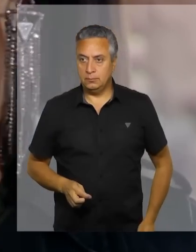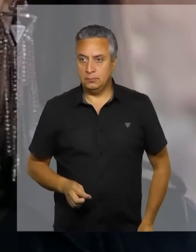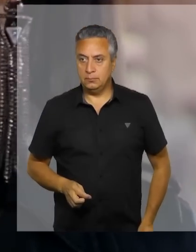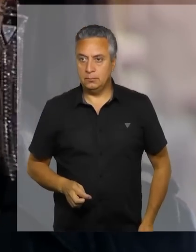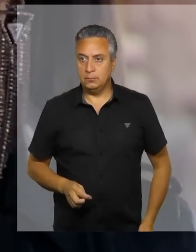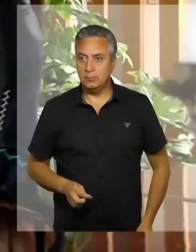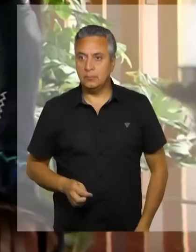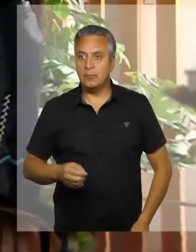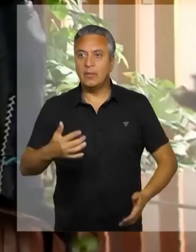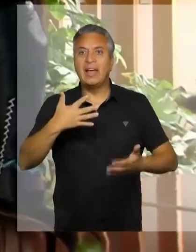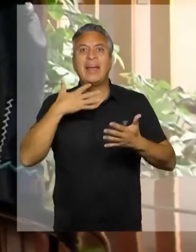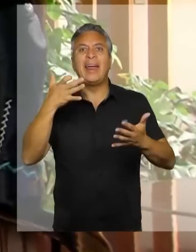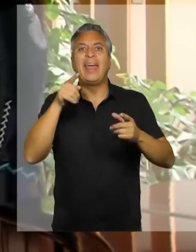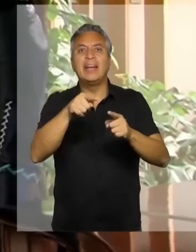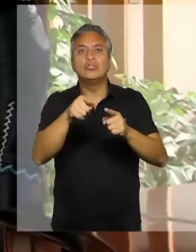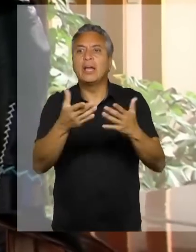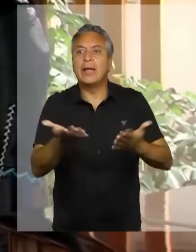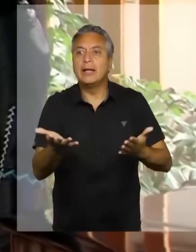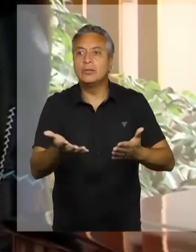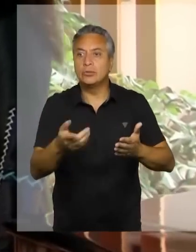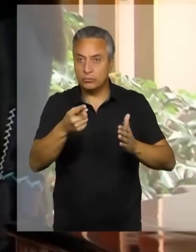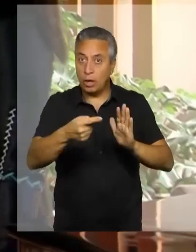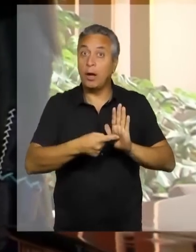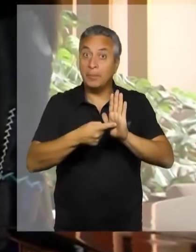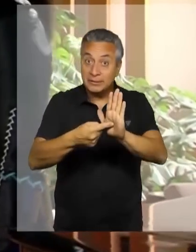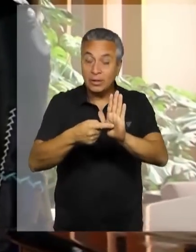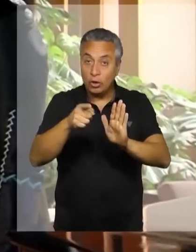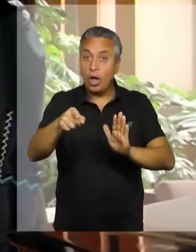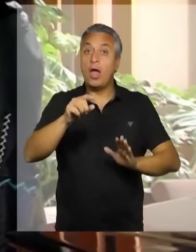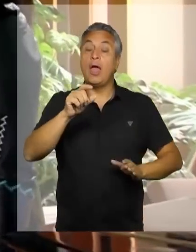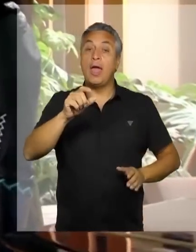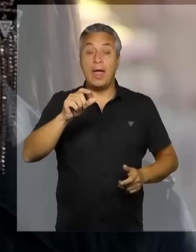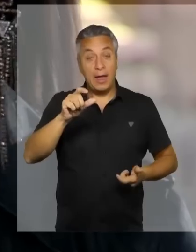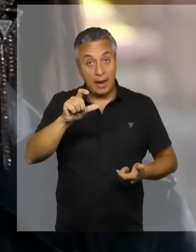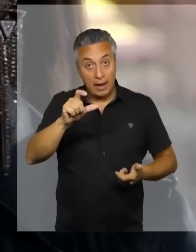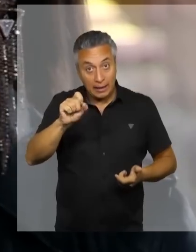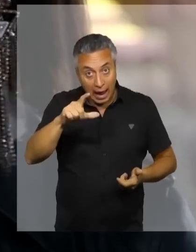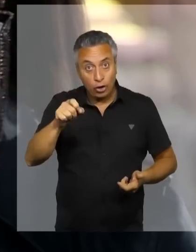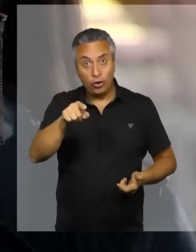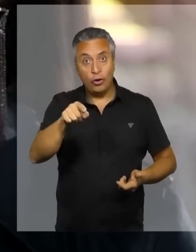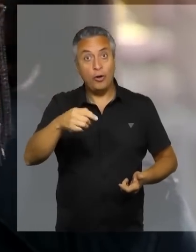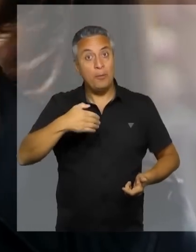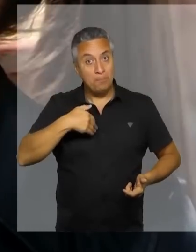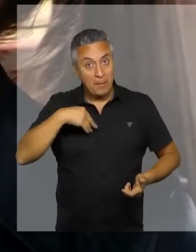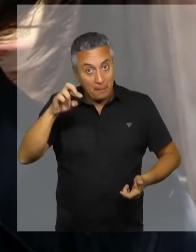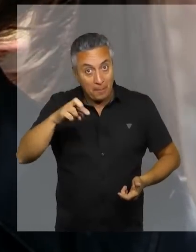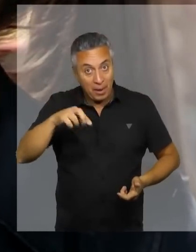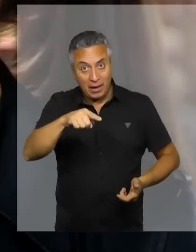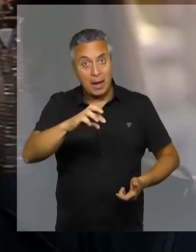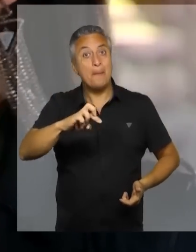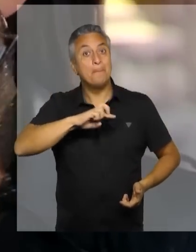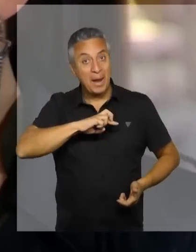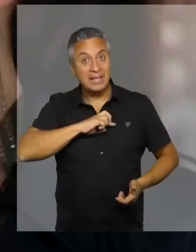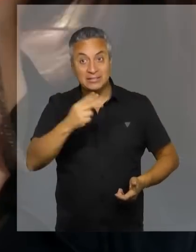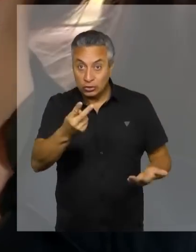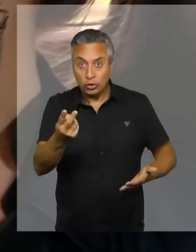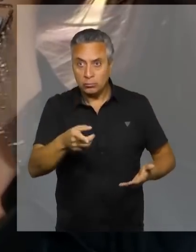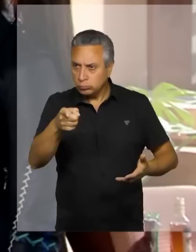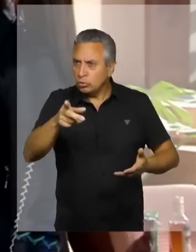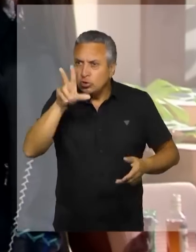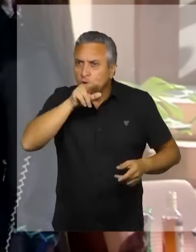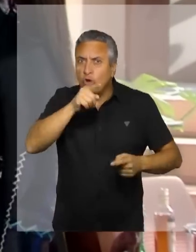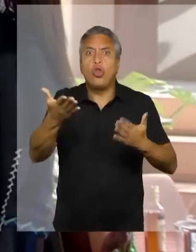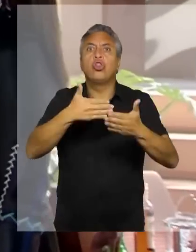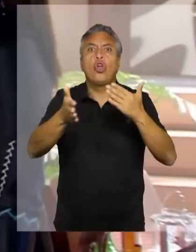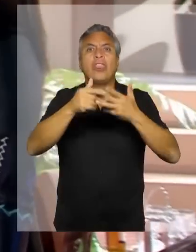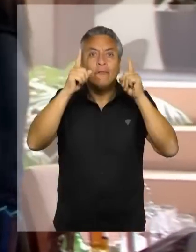¿Qué es eso? Te los presento. Caco, mi papá, Pachi. Sé perfectamente quiénes son, Simón. No seas tonto, por favor. ¿Dónde sacaste esa foto?